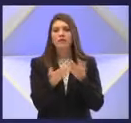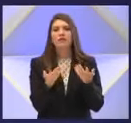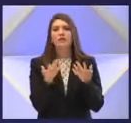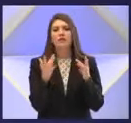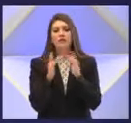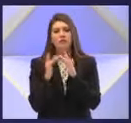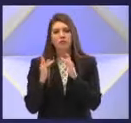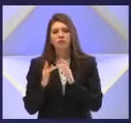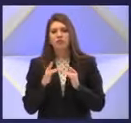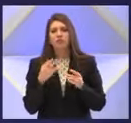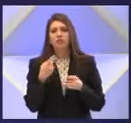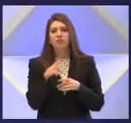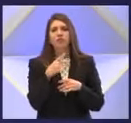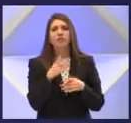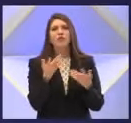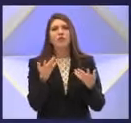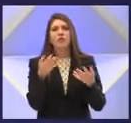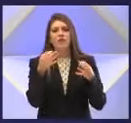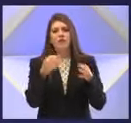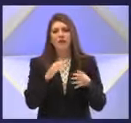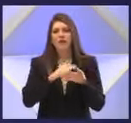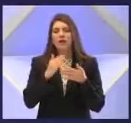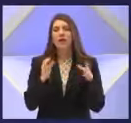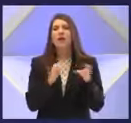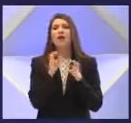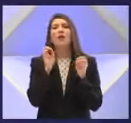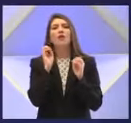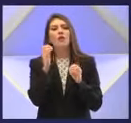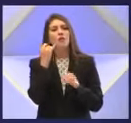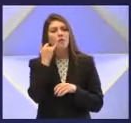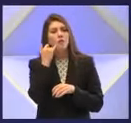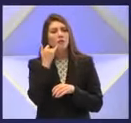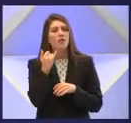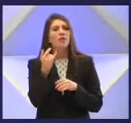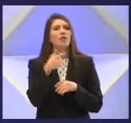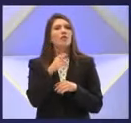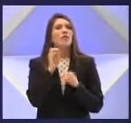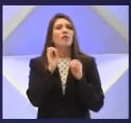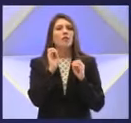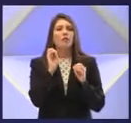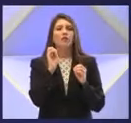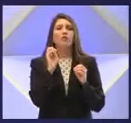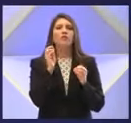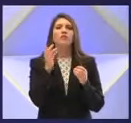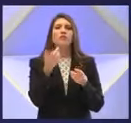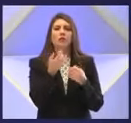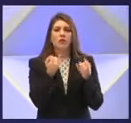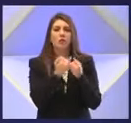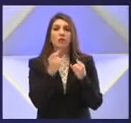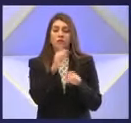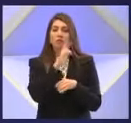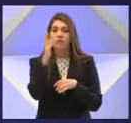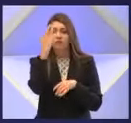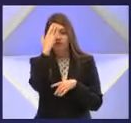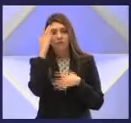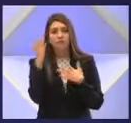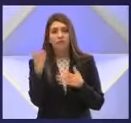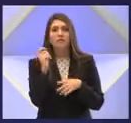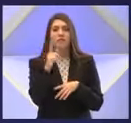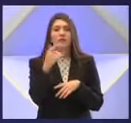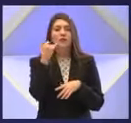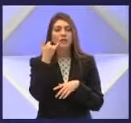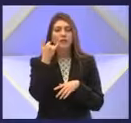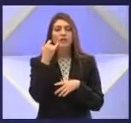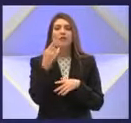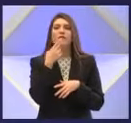en comunicaciones móviles con una buena reconocimiento a las comunicaciones móviles usando